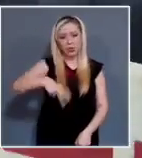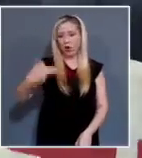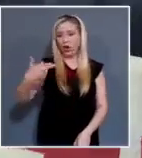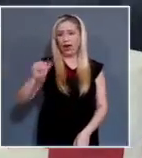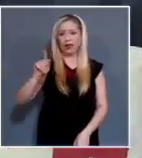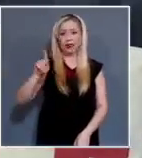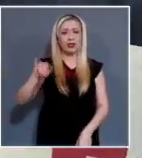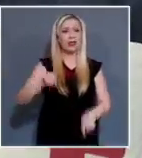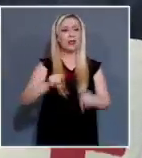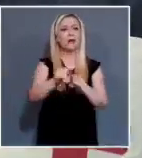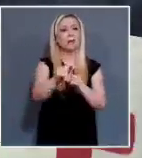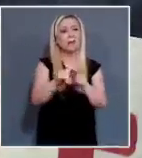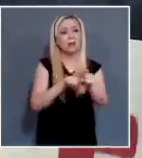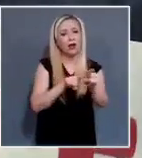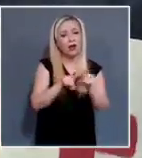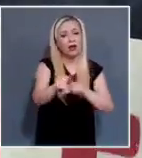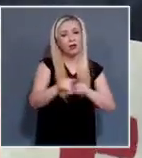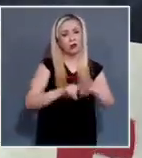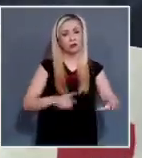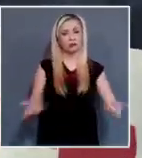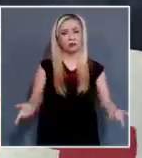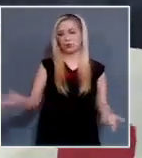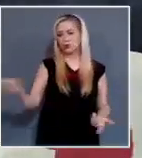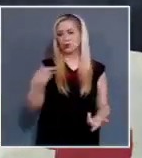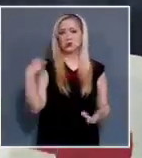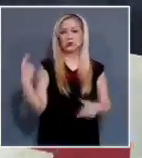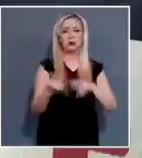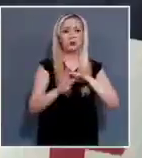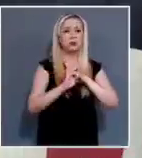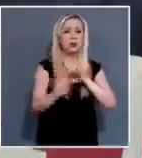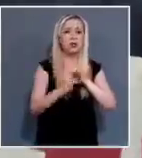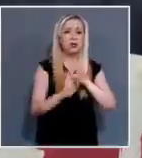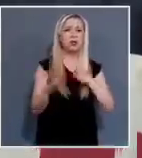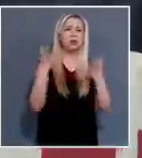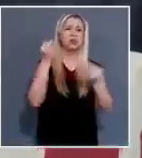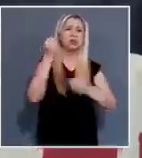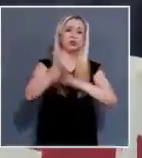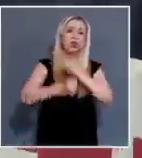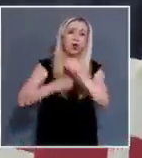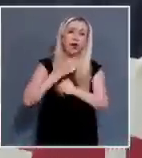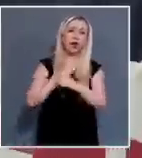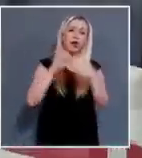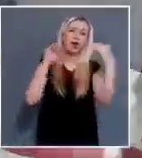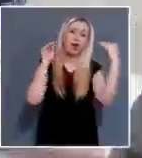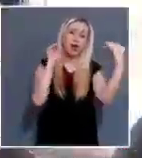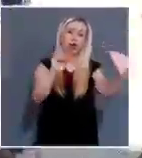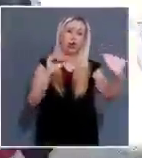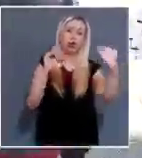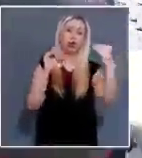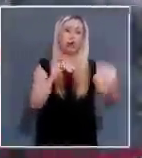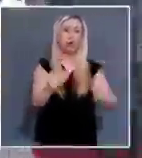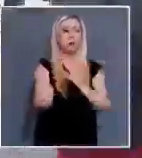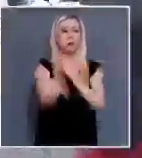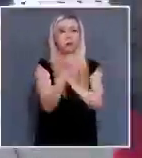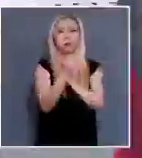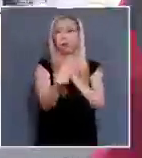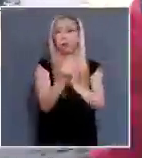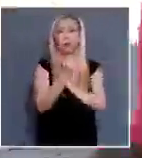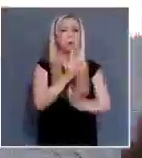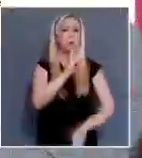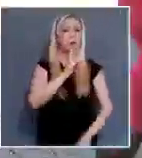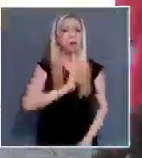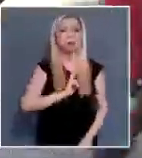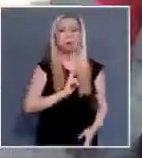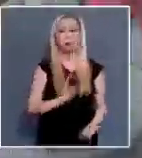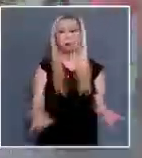años, no pueden recibir respuesta por parte de la Comar. Después caminaron